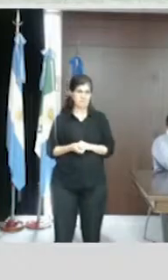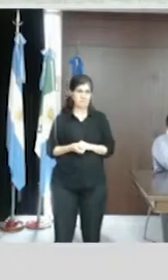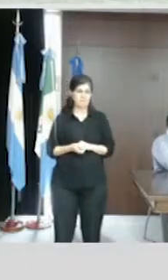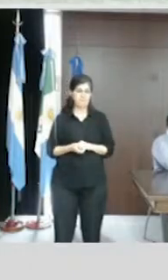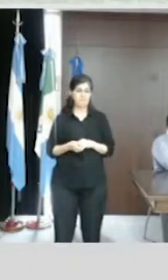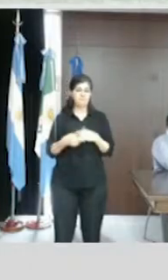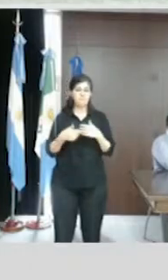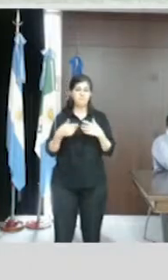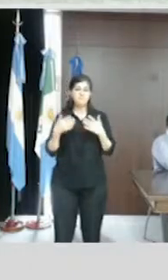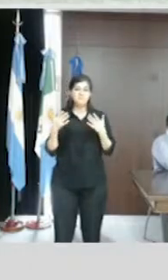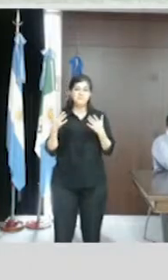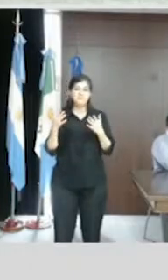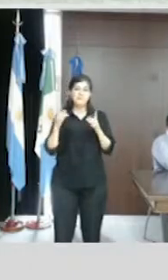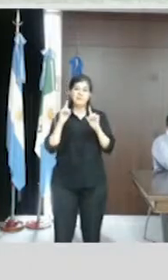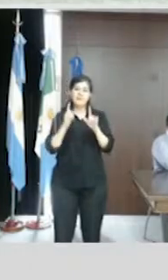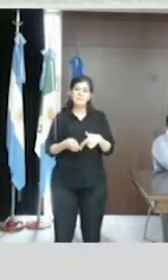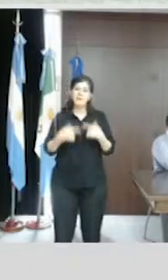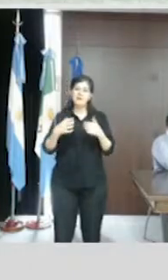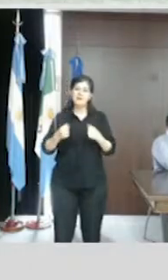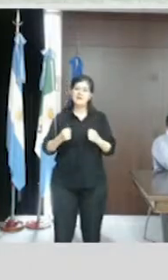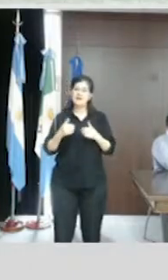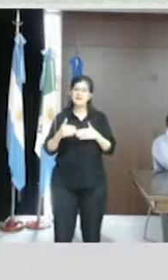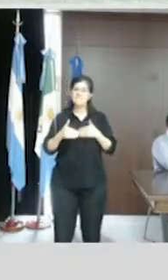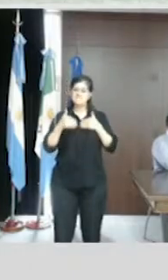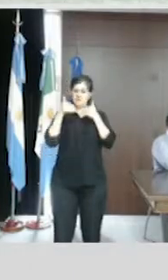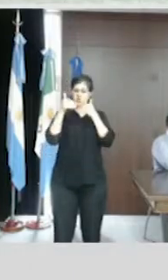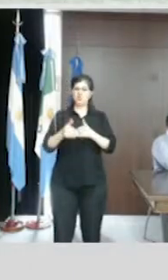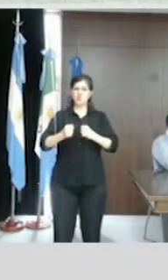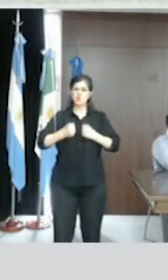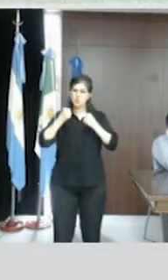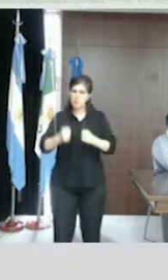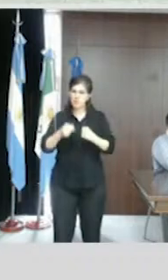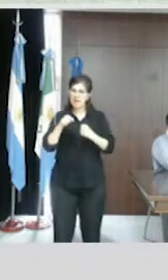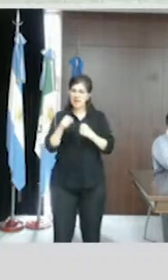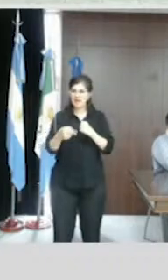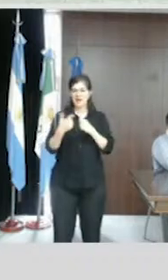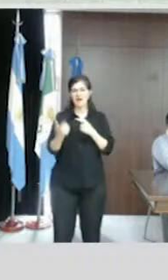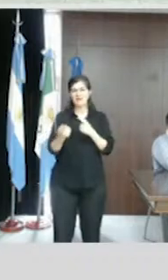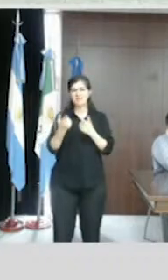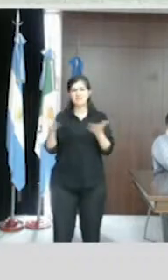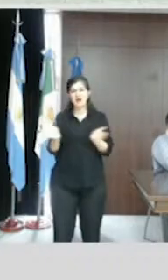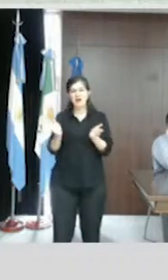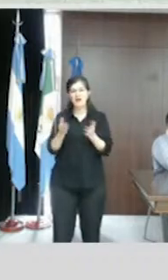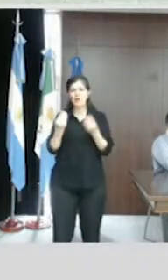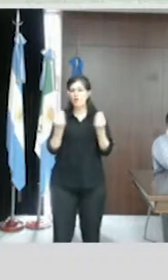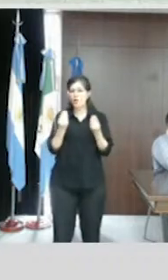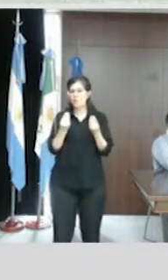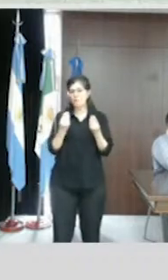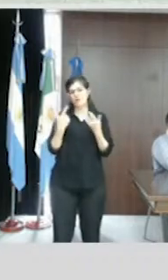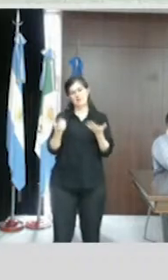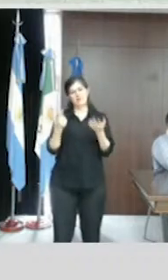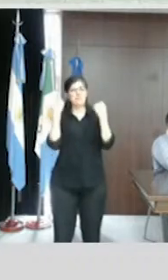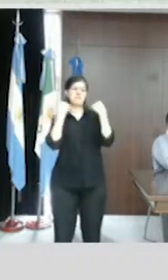¿Cómo se puede fomentar la resiliencia desde ejercicios adaptados? Bueno, no voy a hablar mucho de ejercicios porque ya se